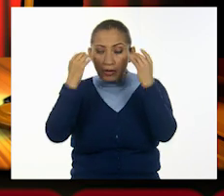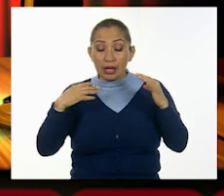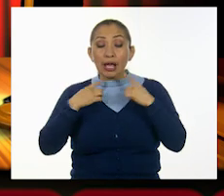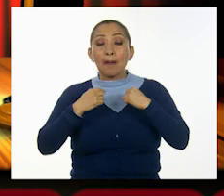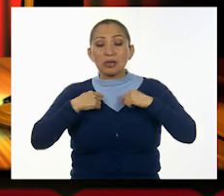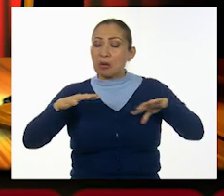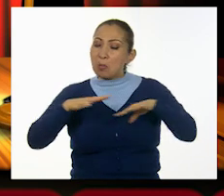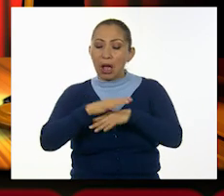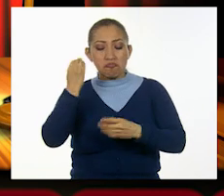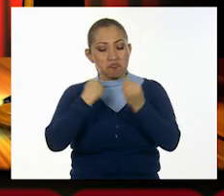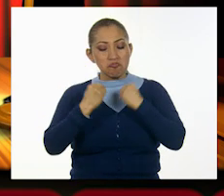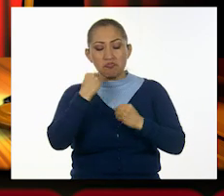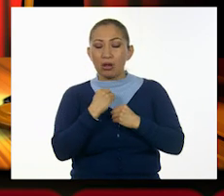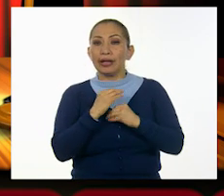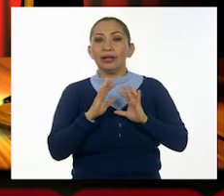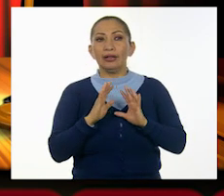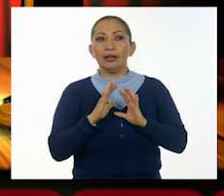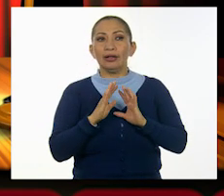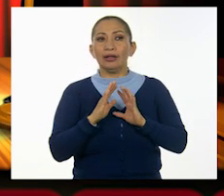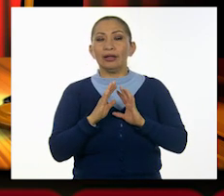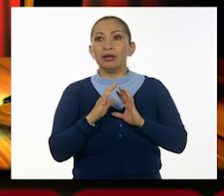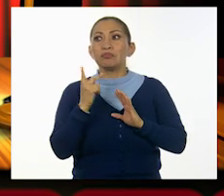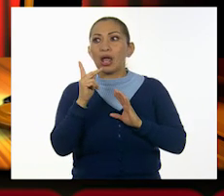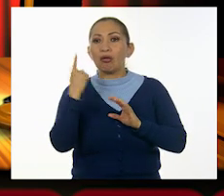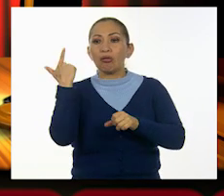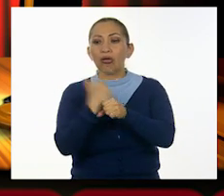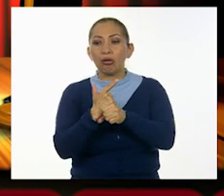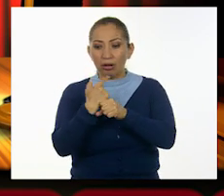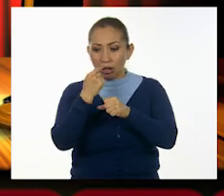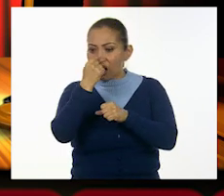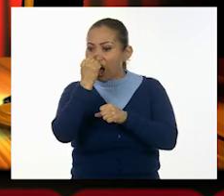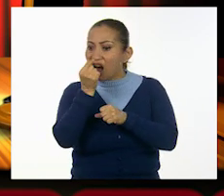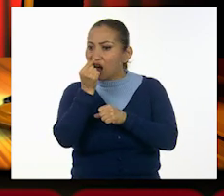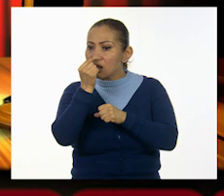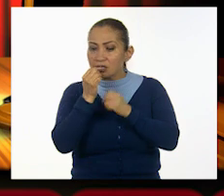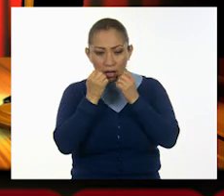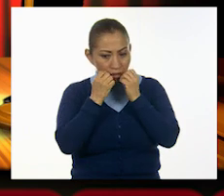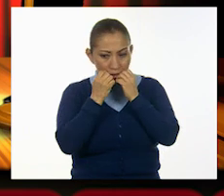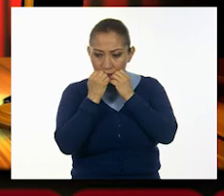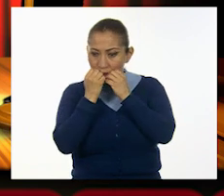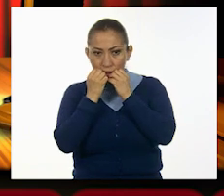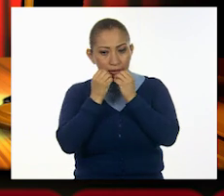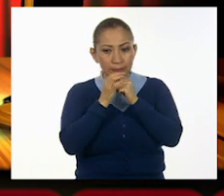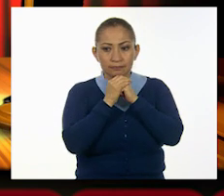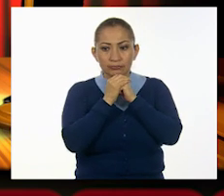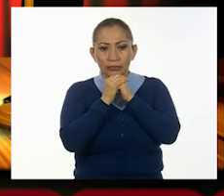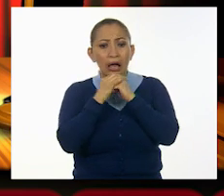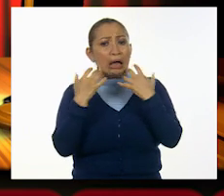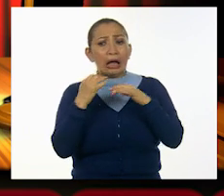camisa. ¡Ay! Pero me va a reconocer por la nariz.